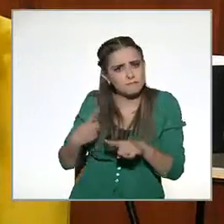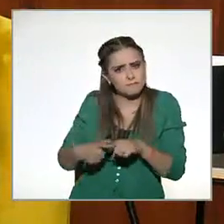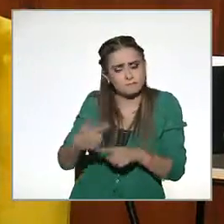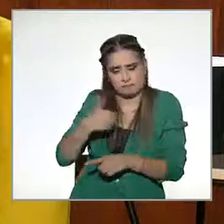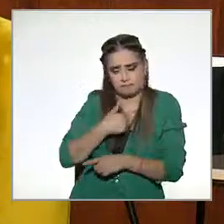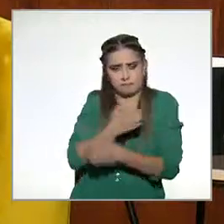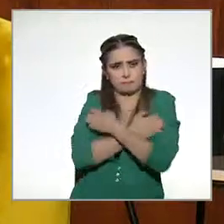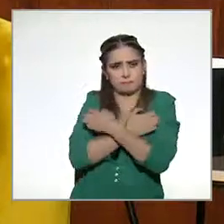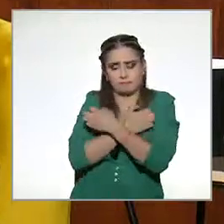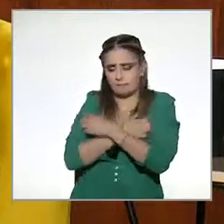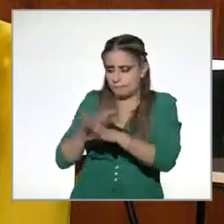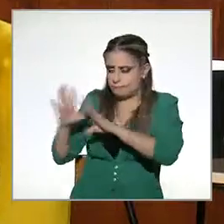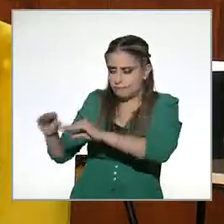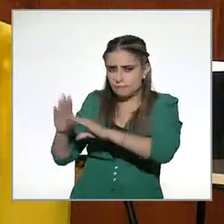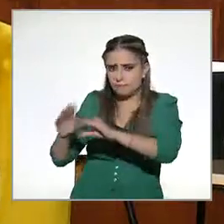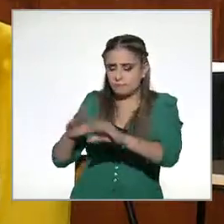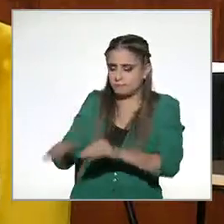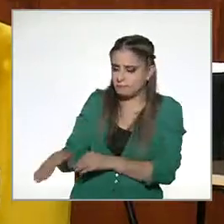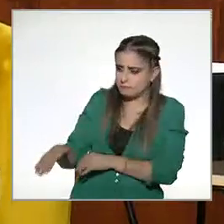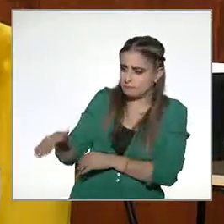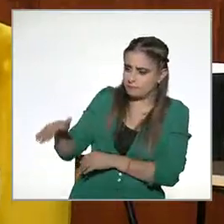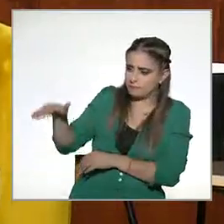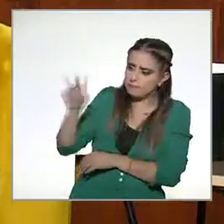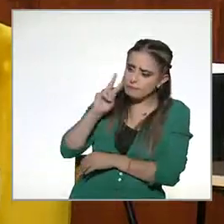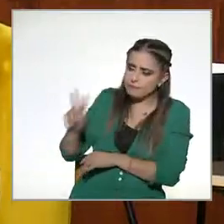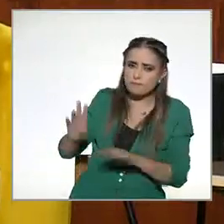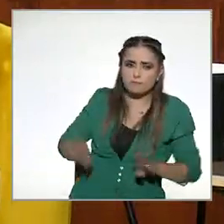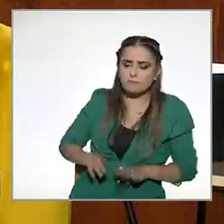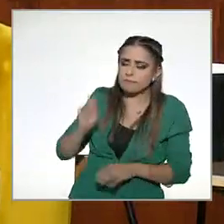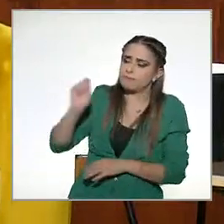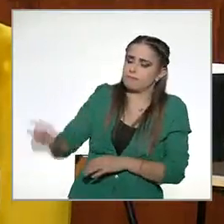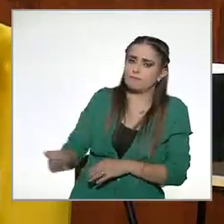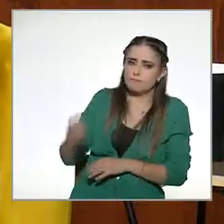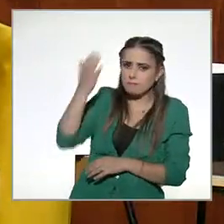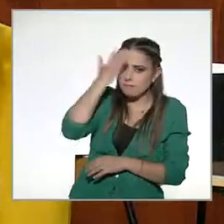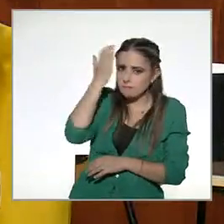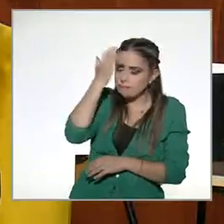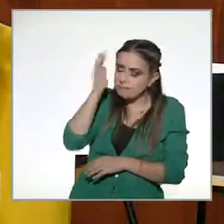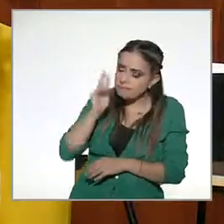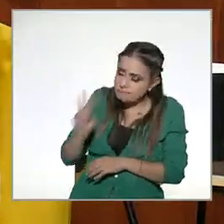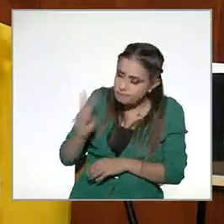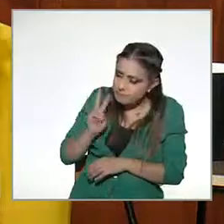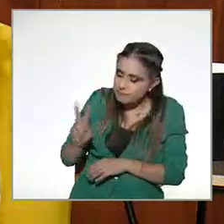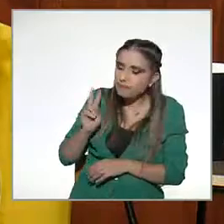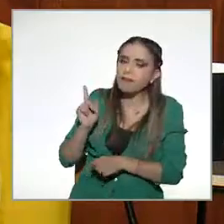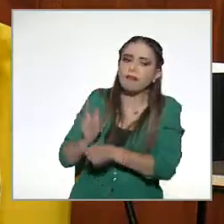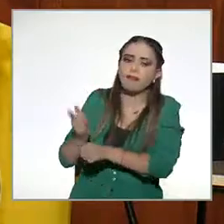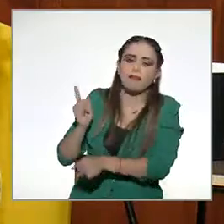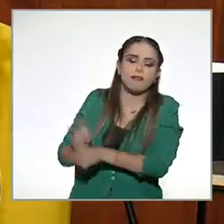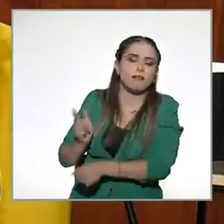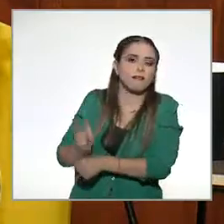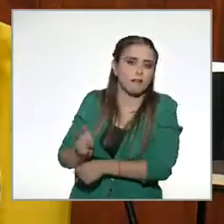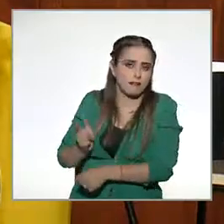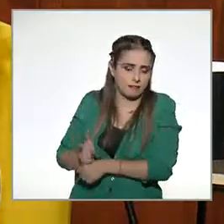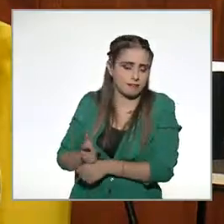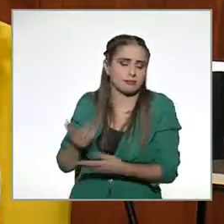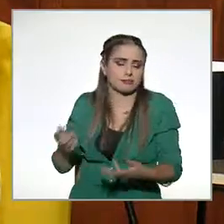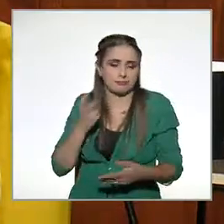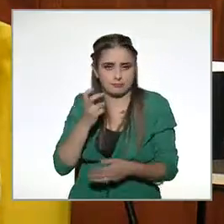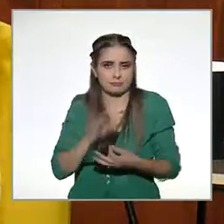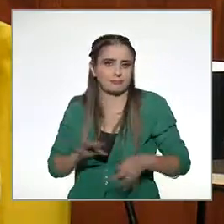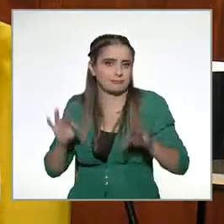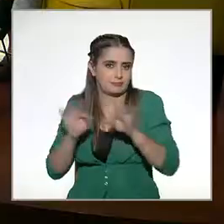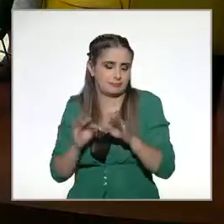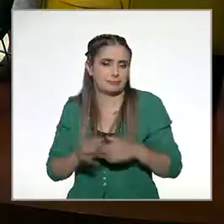educando, que estoy creciendo, creo que es una de las cosas más importantes justo para detectar este tipo de problemáticos. Y hay